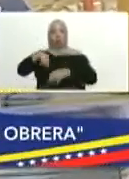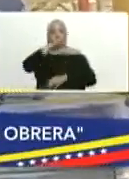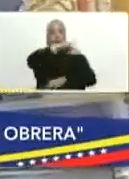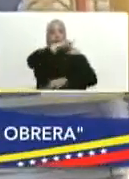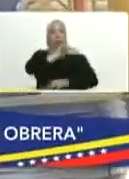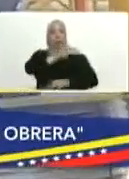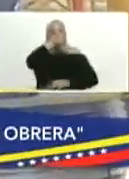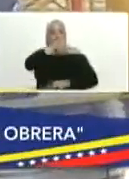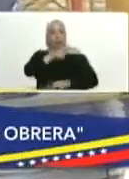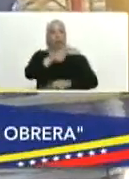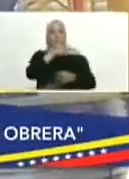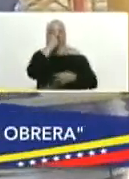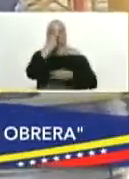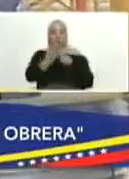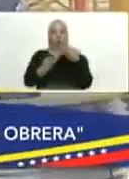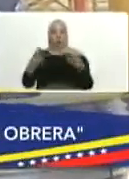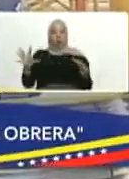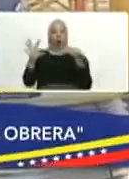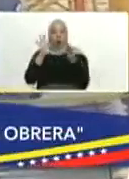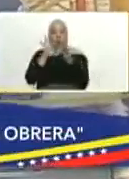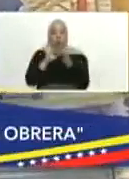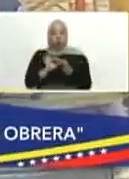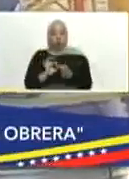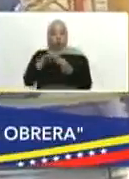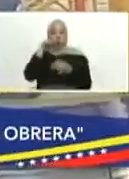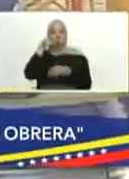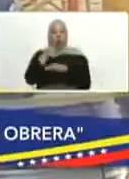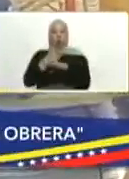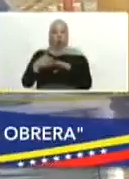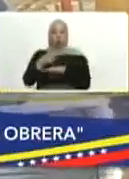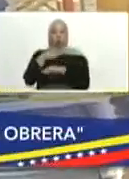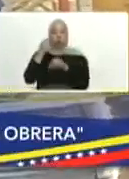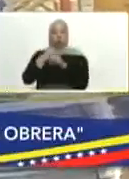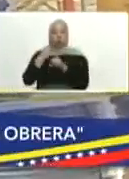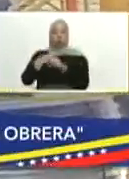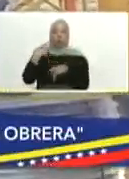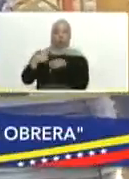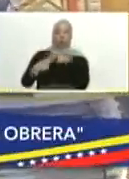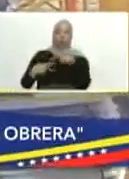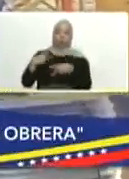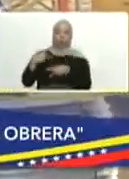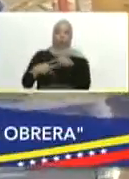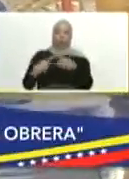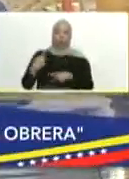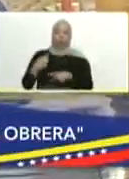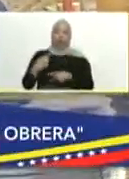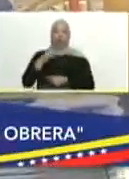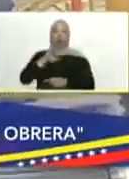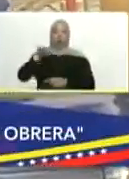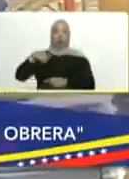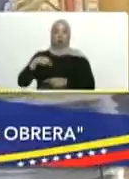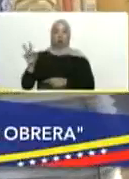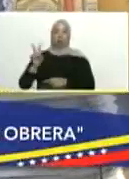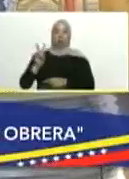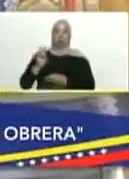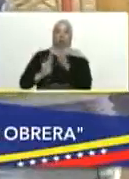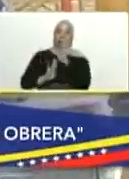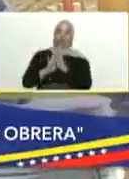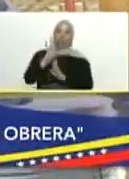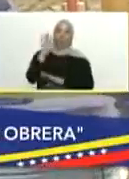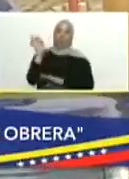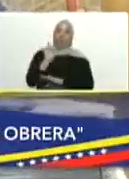Los invito a que hagamos una alianza así Poderosa productiva para la prosperidad de Venezuela para el crecimiento